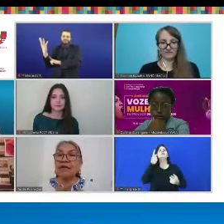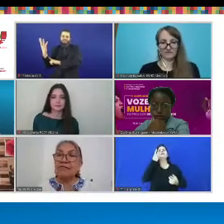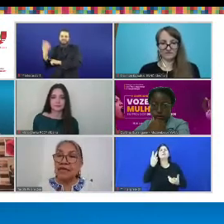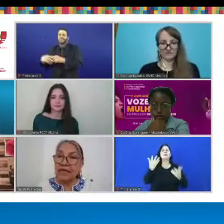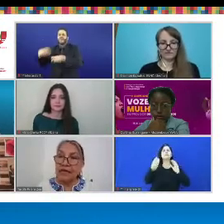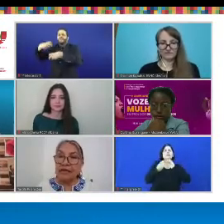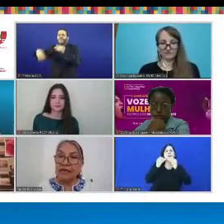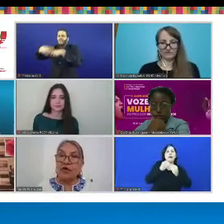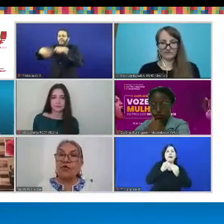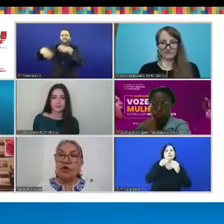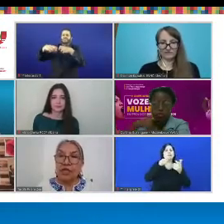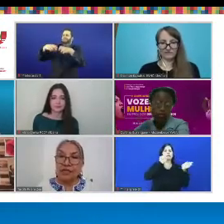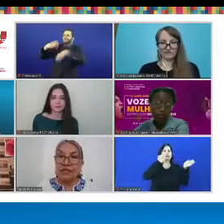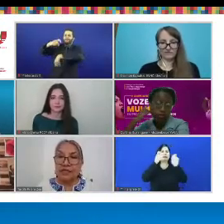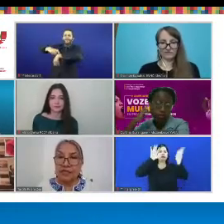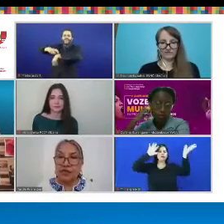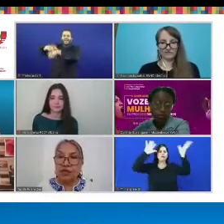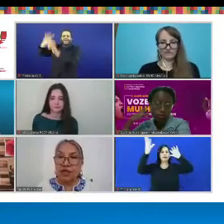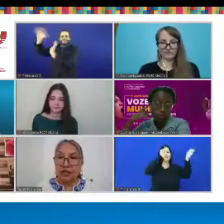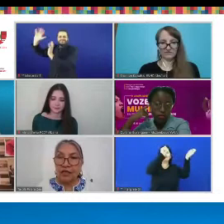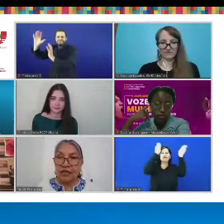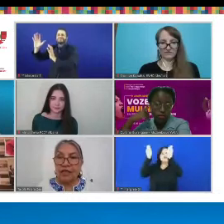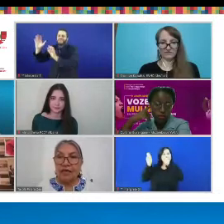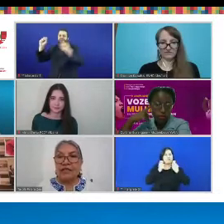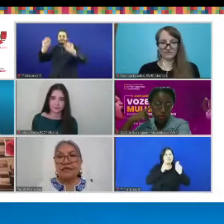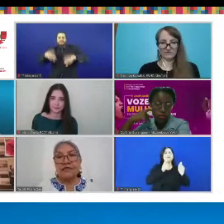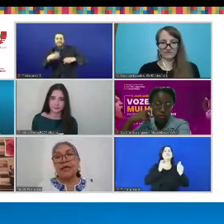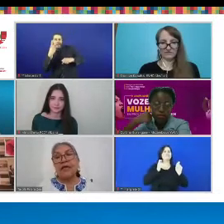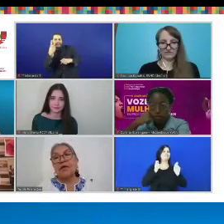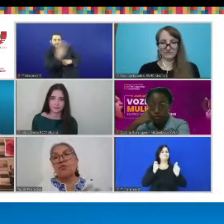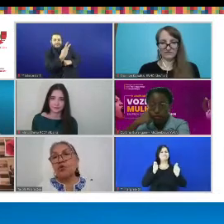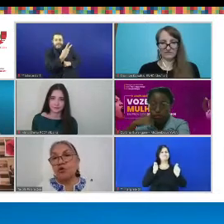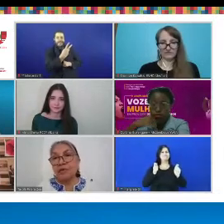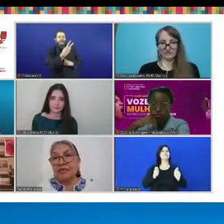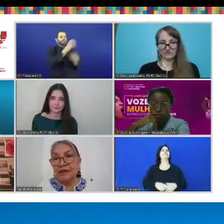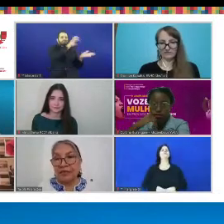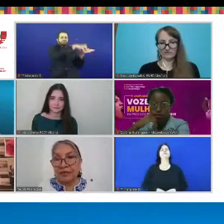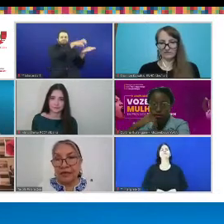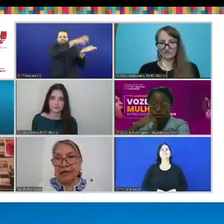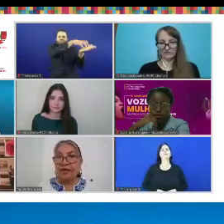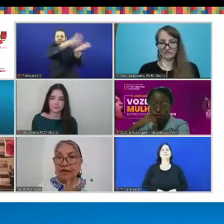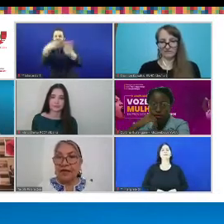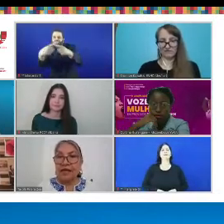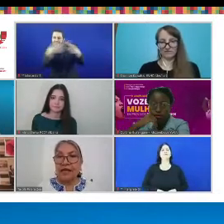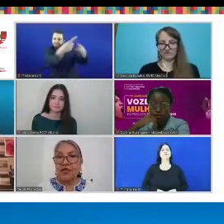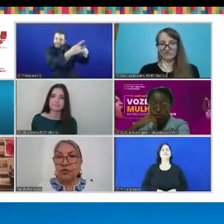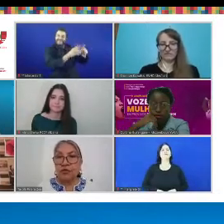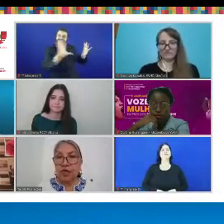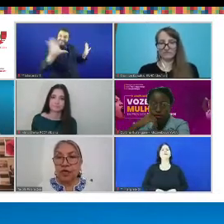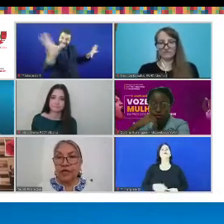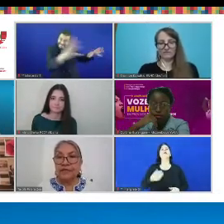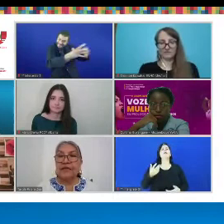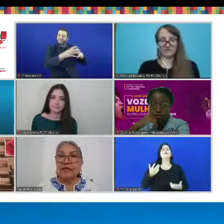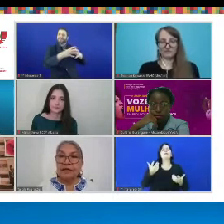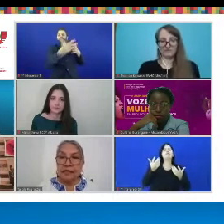también mirar cómo la interseccionalidad se ve mucho más afectada en el caso de